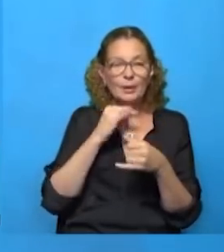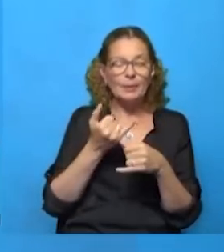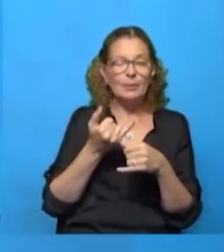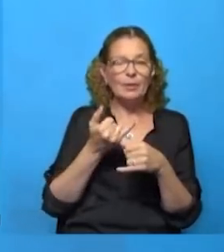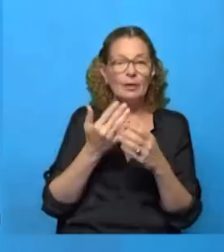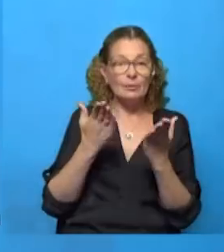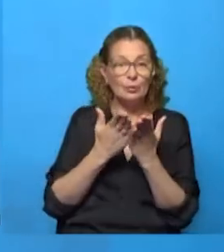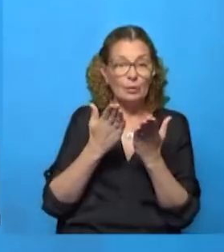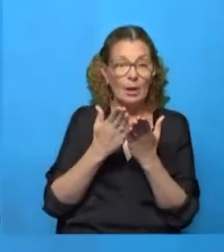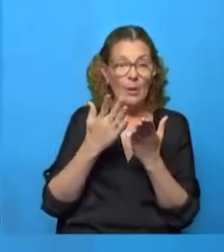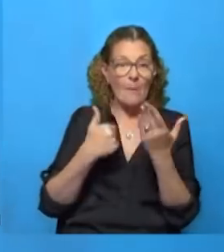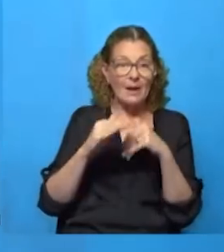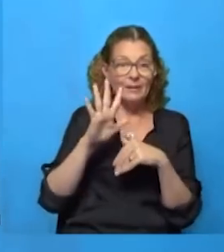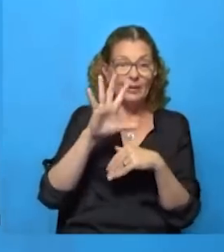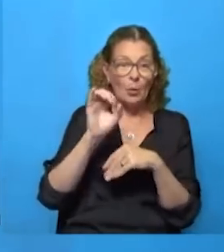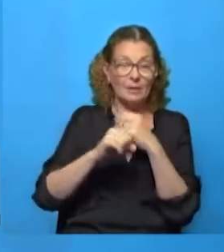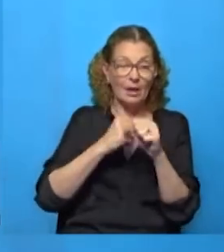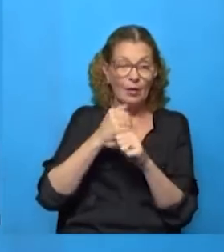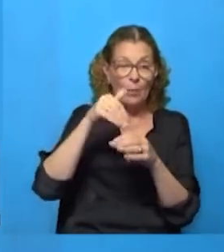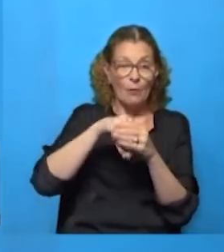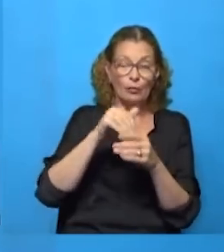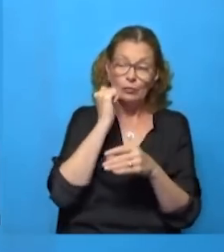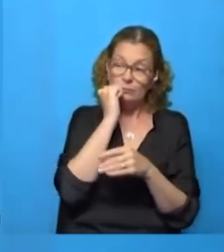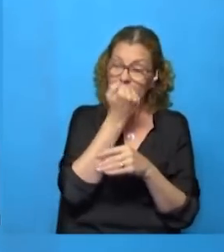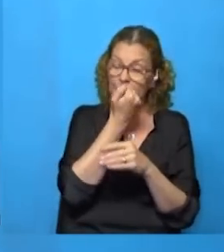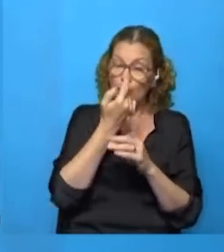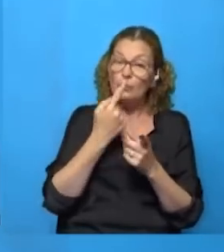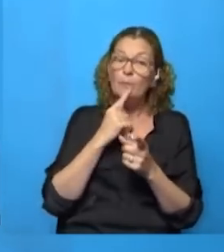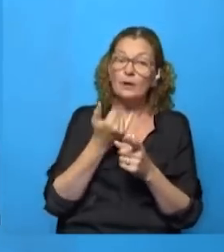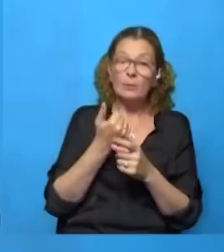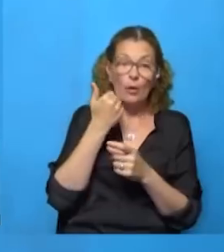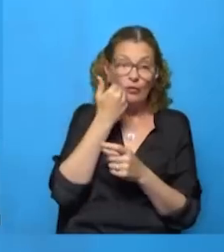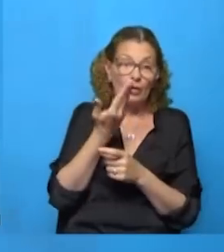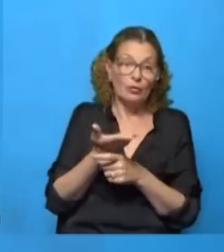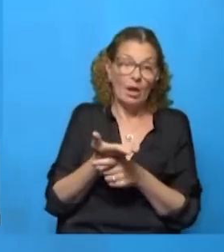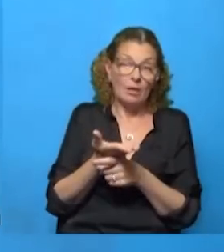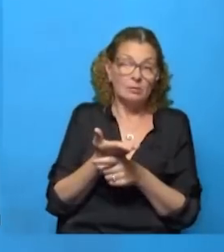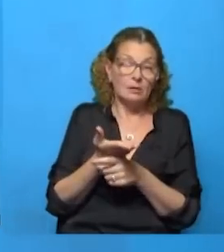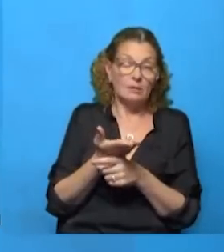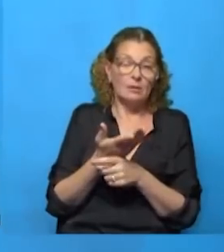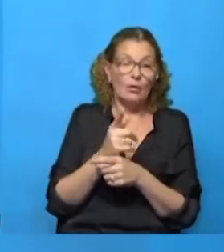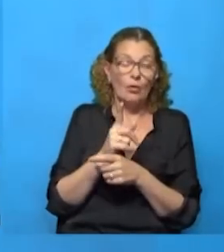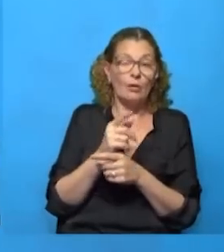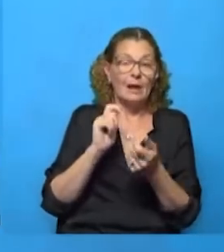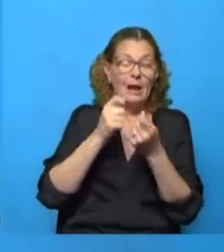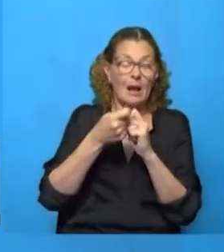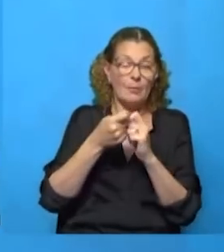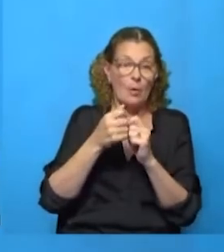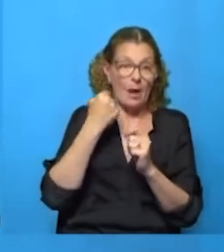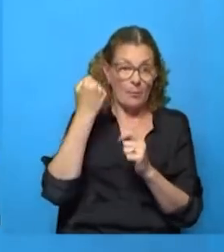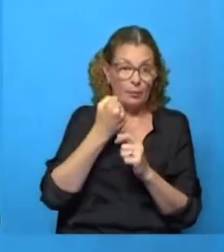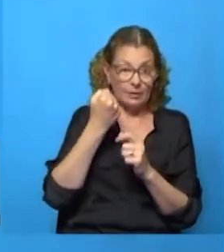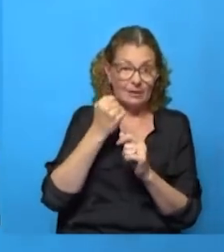estudiados hace más de 50 años como el voto silencioso o vergonzante si es que hay cambios más drásticos